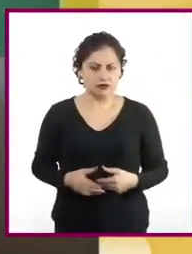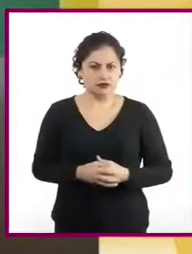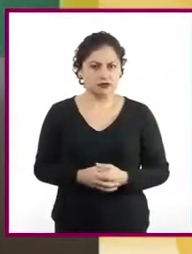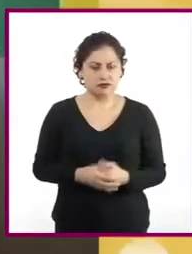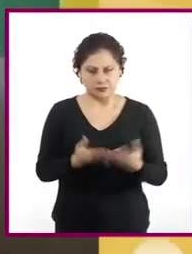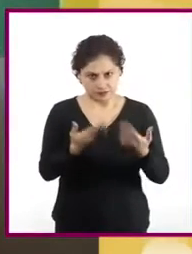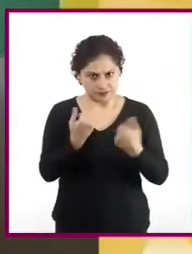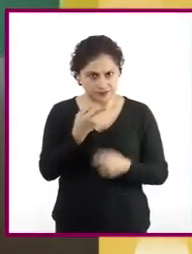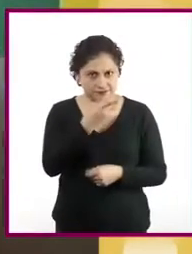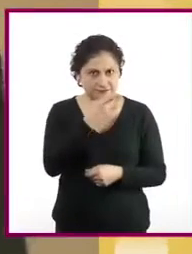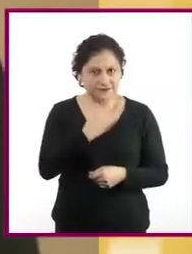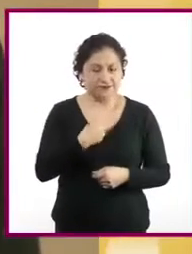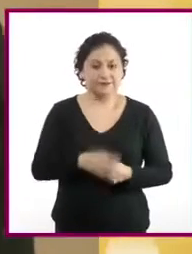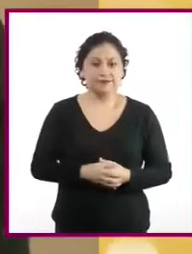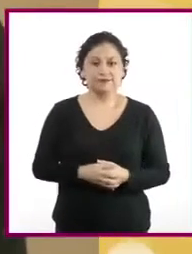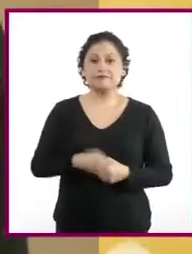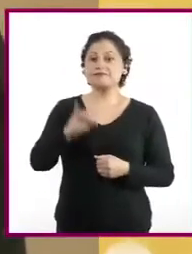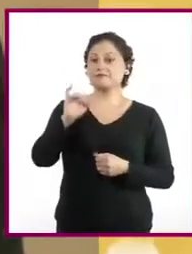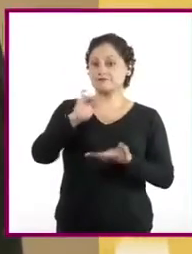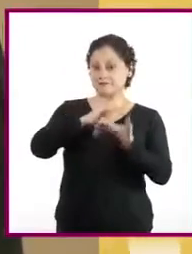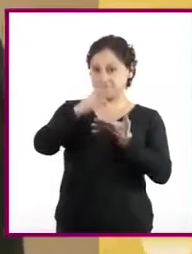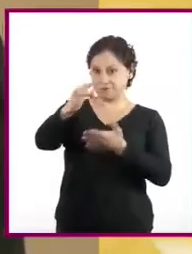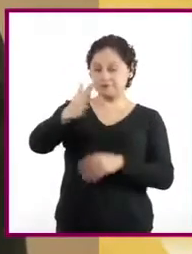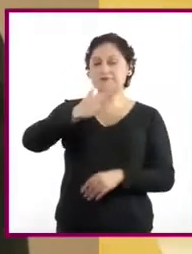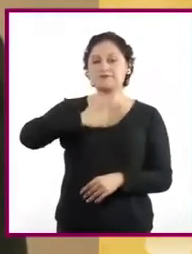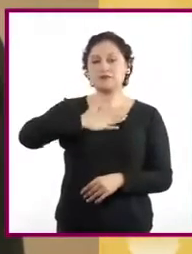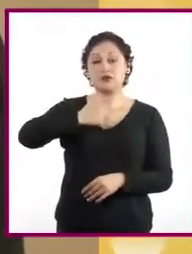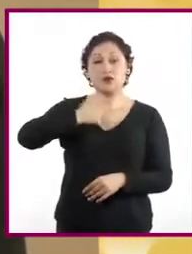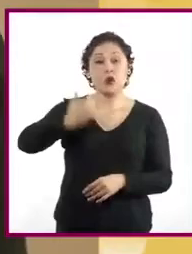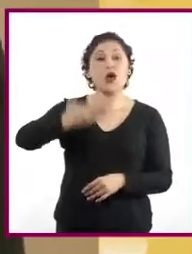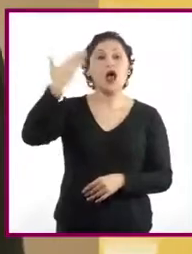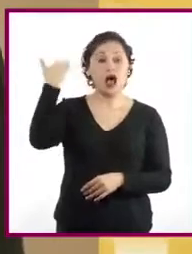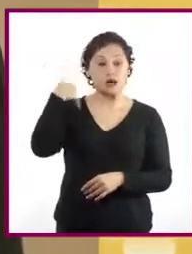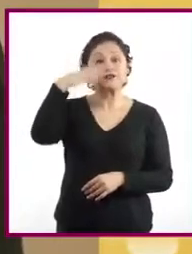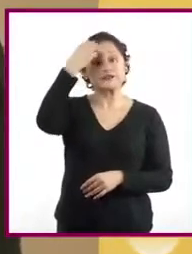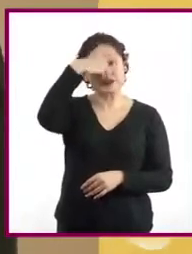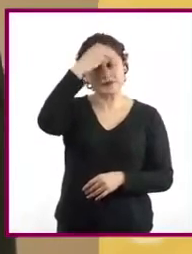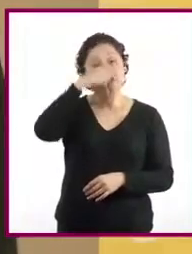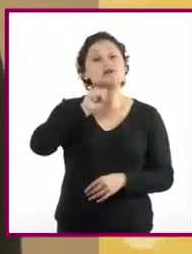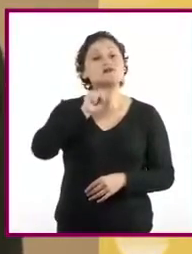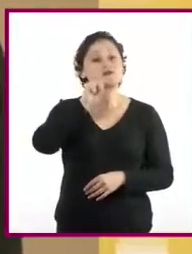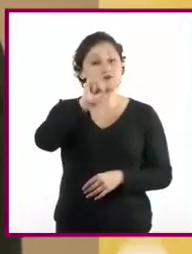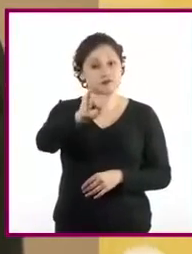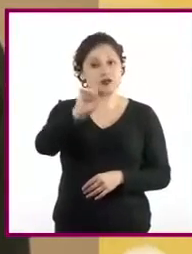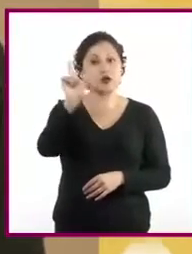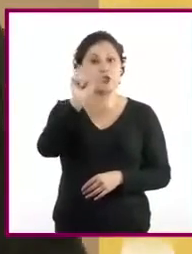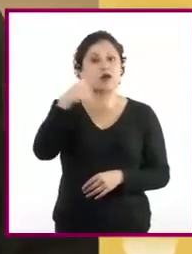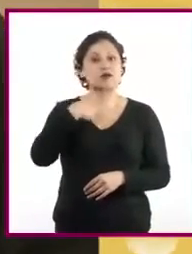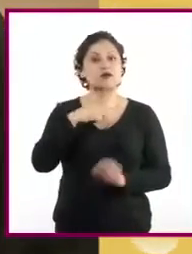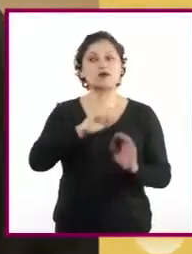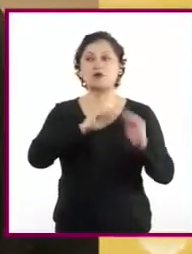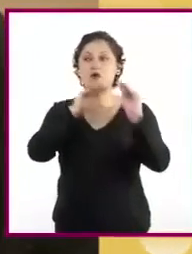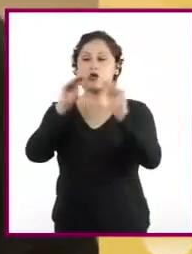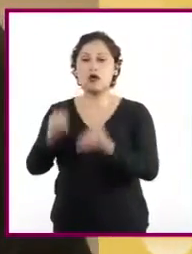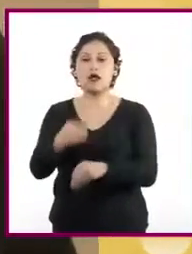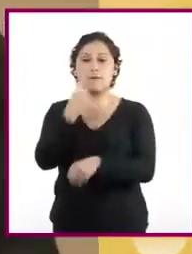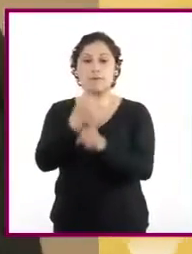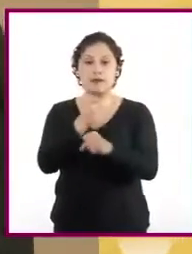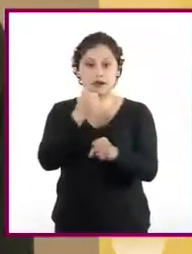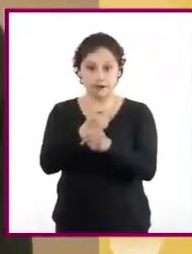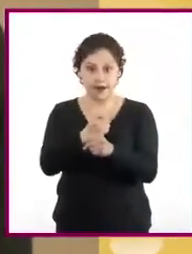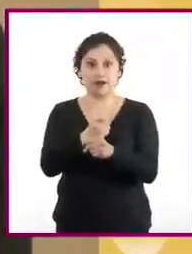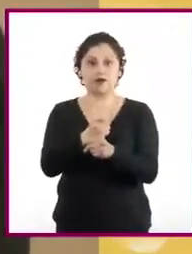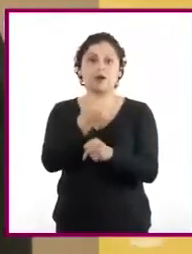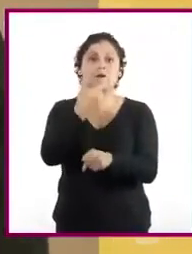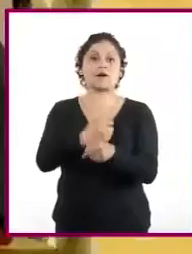ver. Bueno, gracias. Bueno, sí, yo experimenté una. Cuando iba a entrar a primero de primaria, yo soy de otra